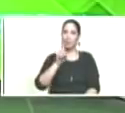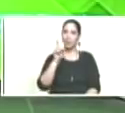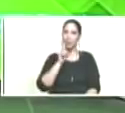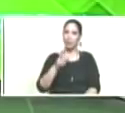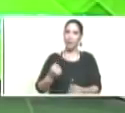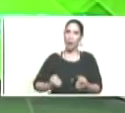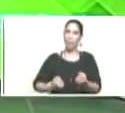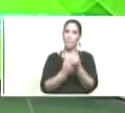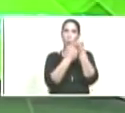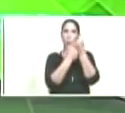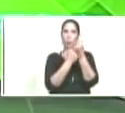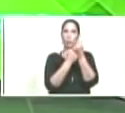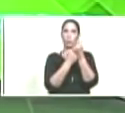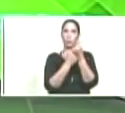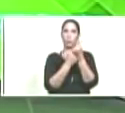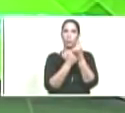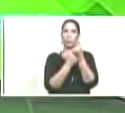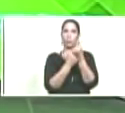nuestra causa.